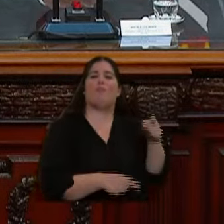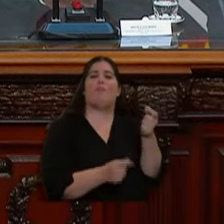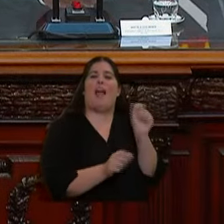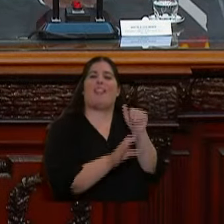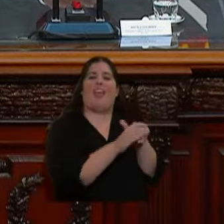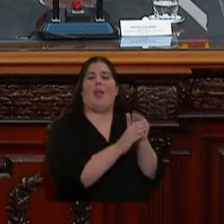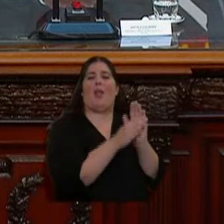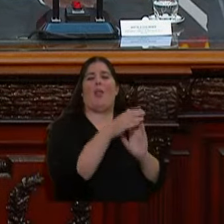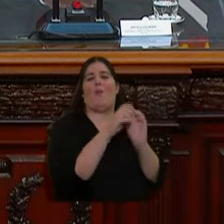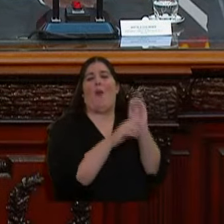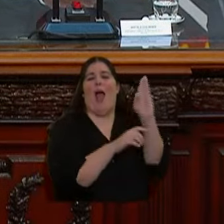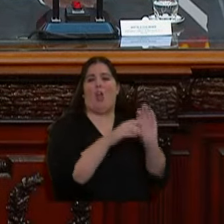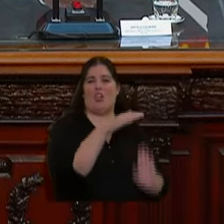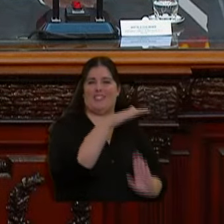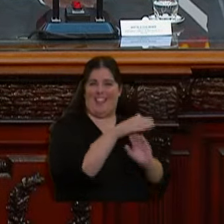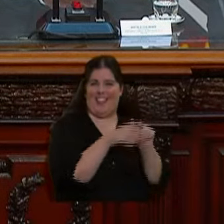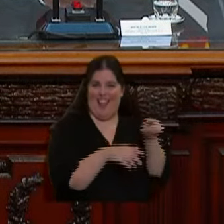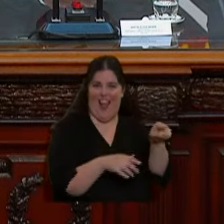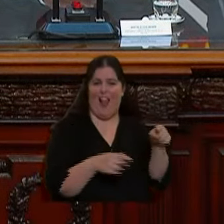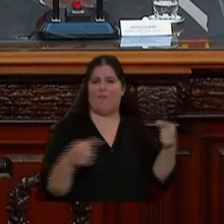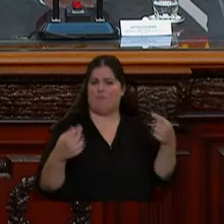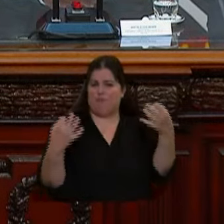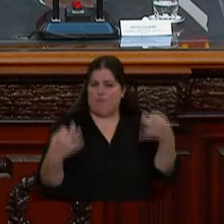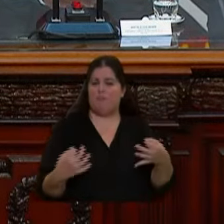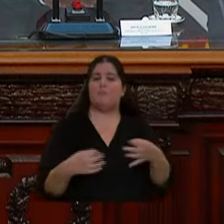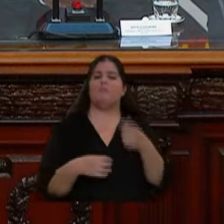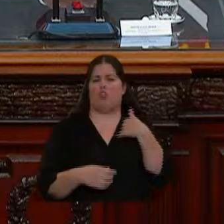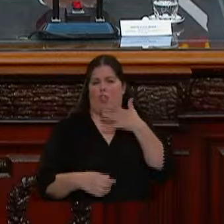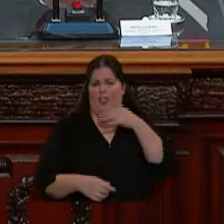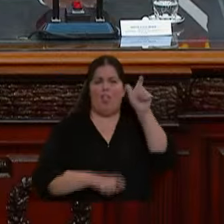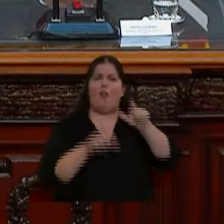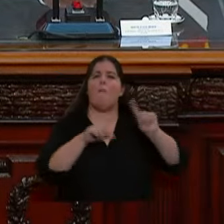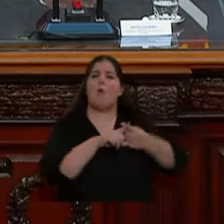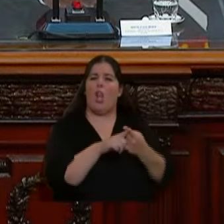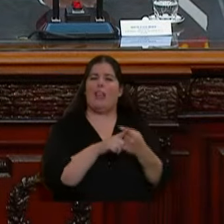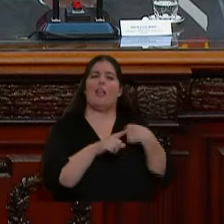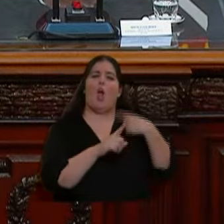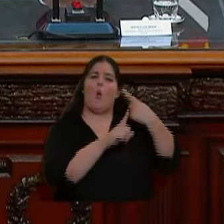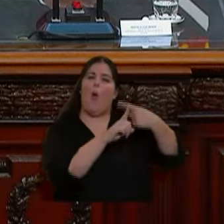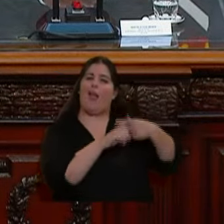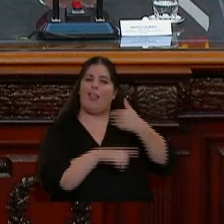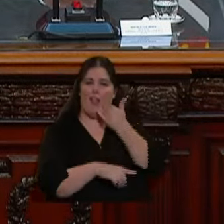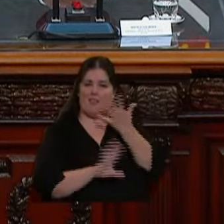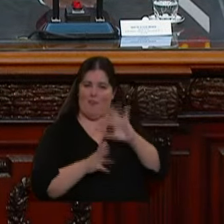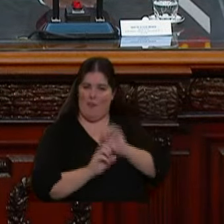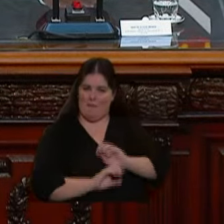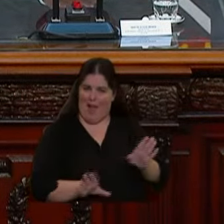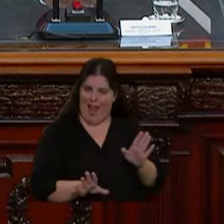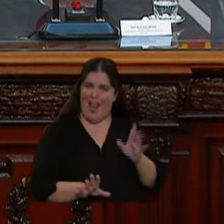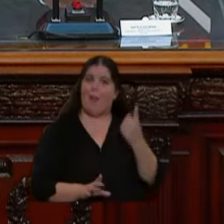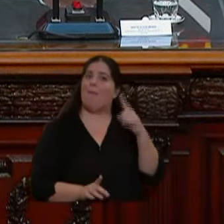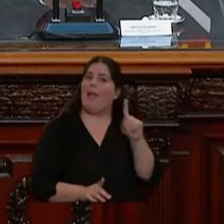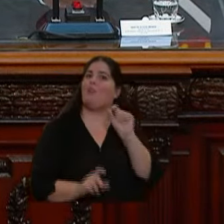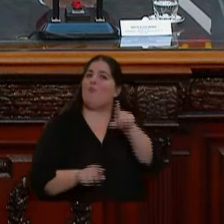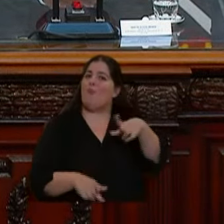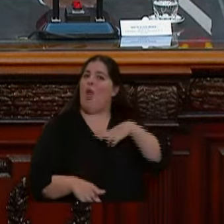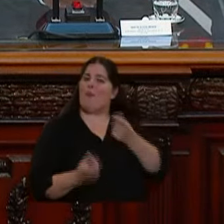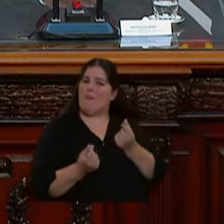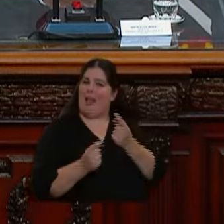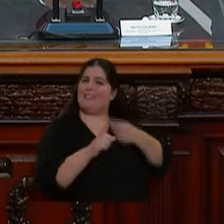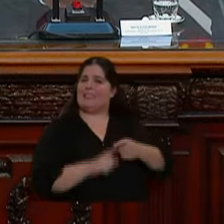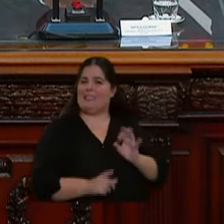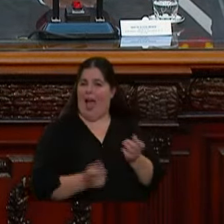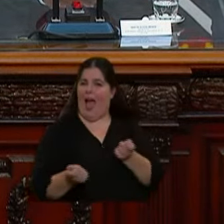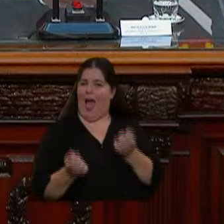BCRA. Entiendo que algunos políticos suman con dificultad, salvo que se trate de la propia, por